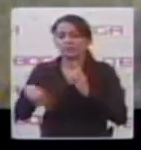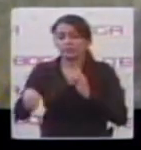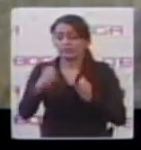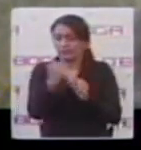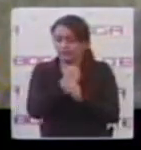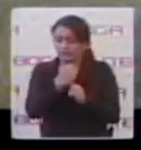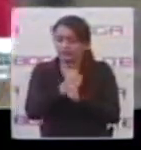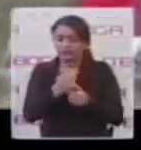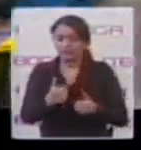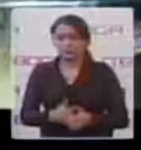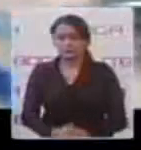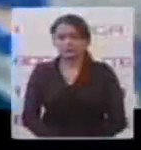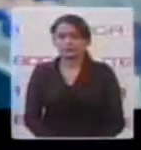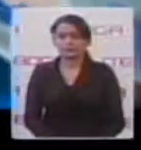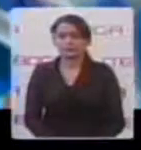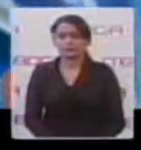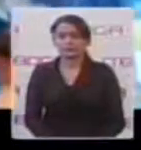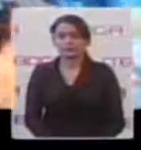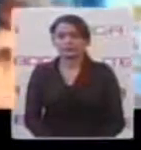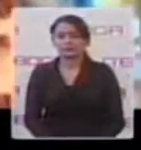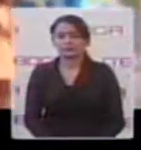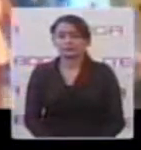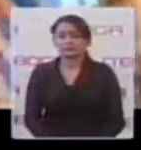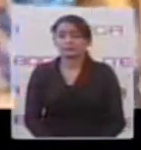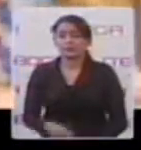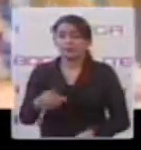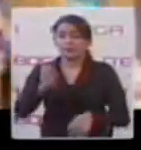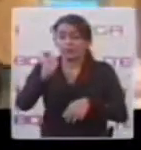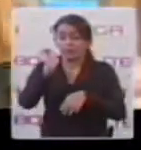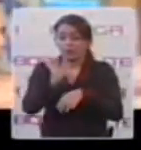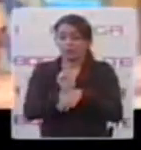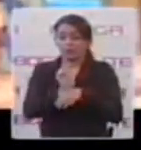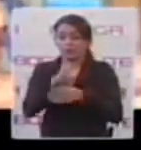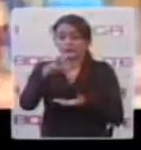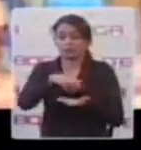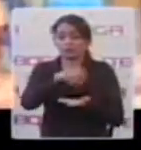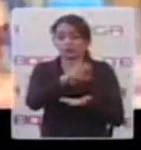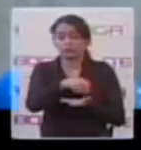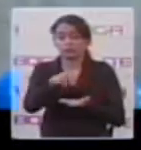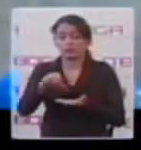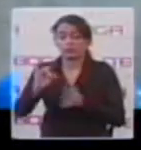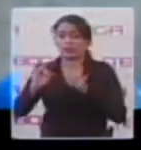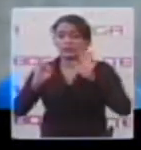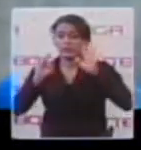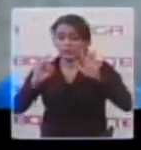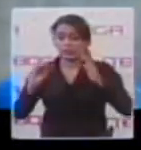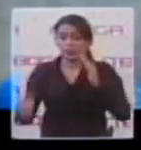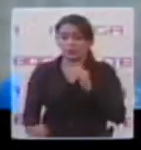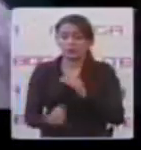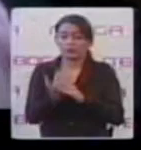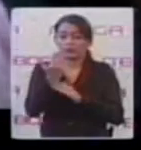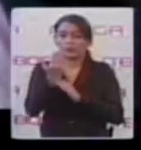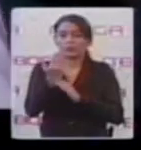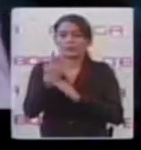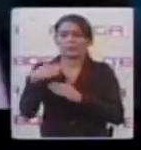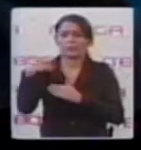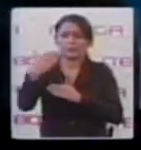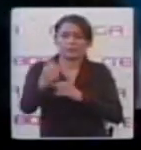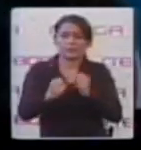trabajamos con Telefónica de España. Actualmente a nivel nacional, Movistar dispone de 7 tiendas con este nuevo concepto. Para el